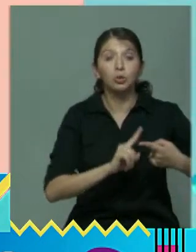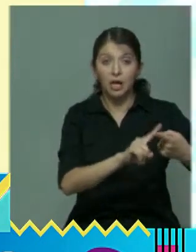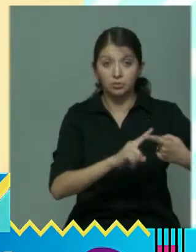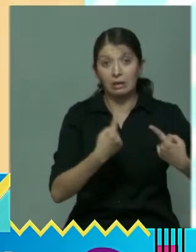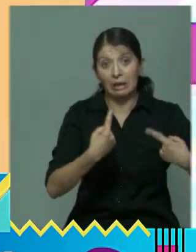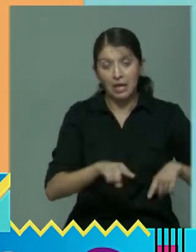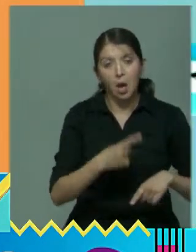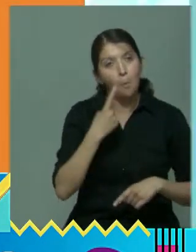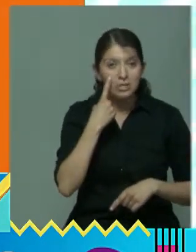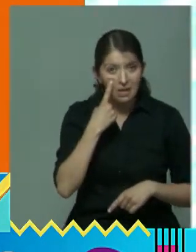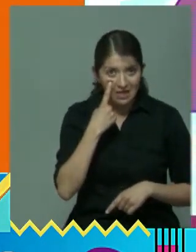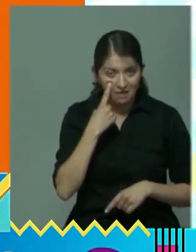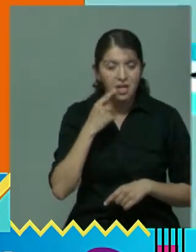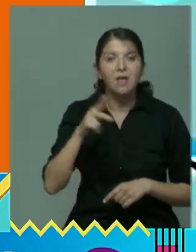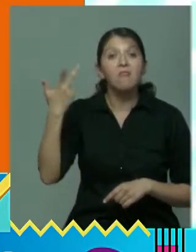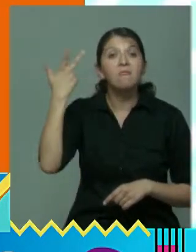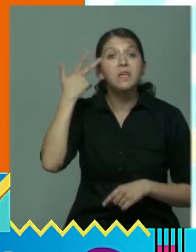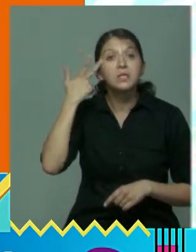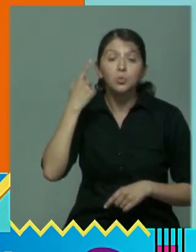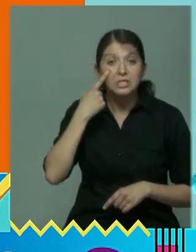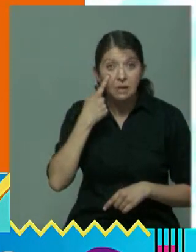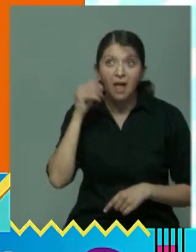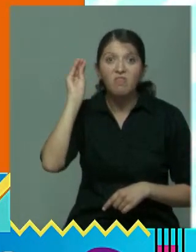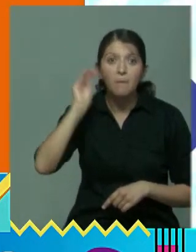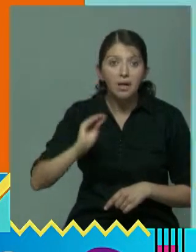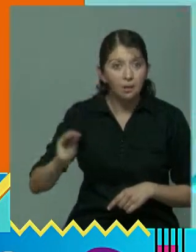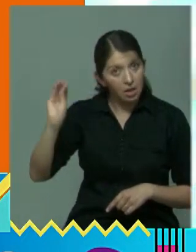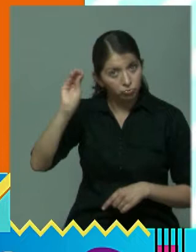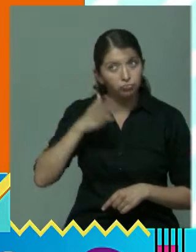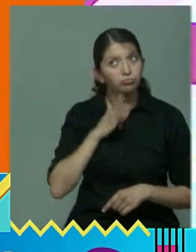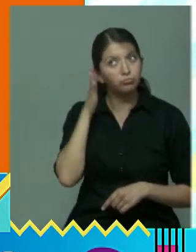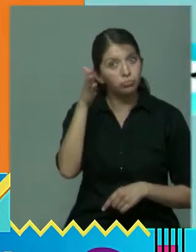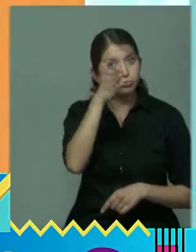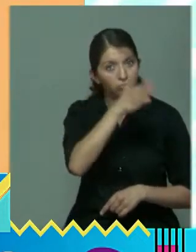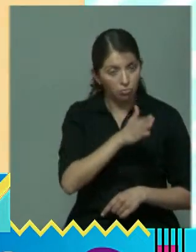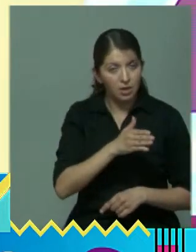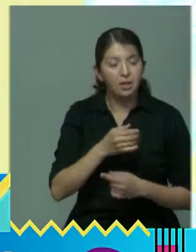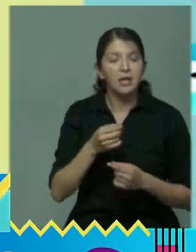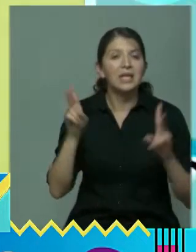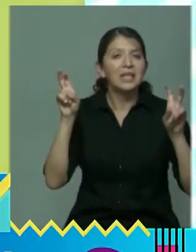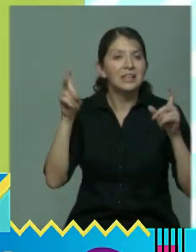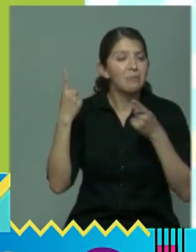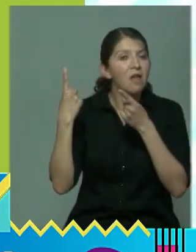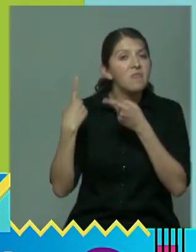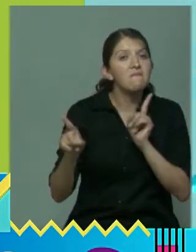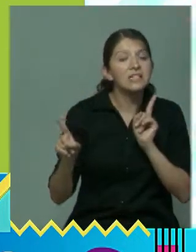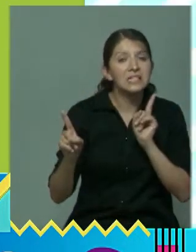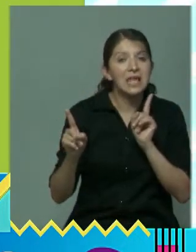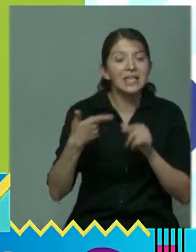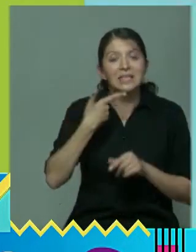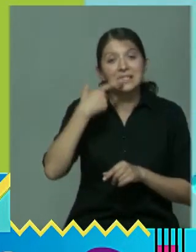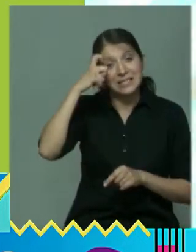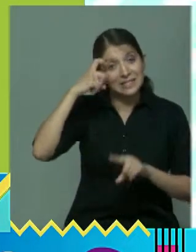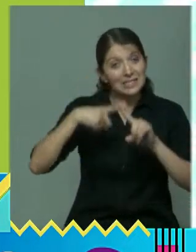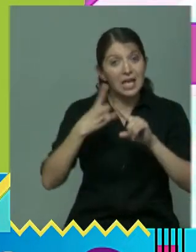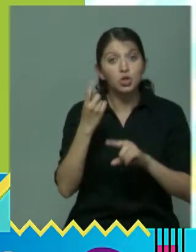las provincias para que tengan su propia área. Esto yo te hablo específicamente de diversidad, ¿no? Claro. Diversidad sexual, que es en donde trabajo